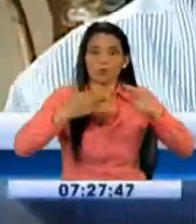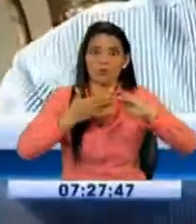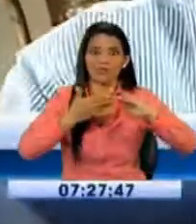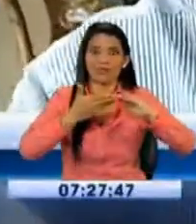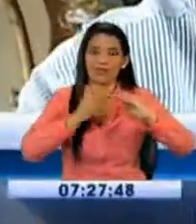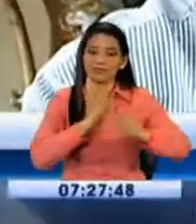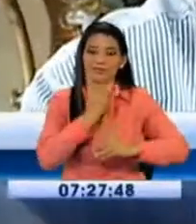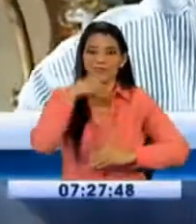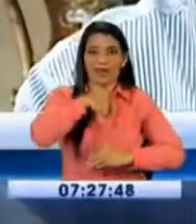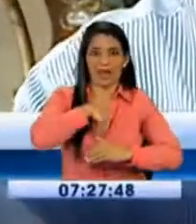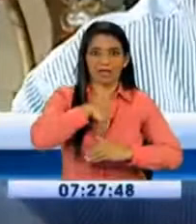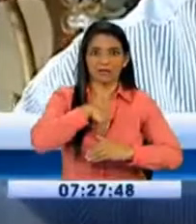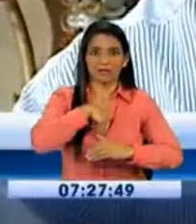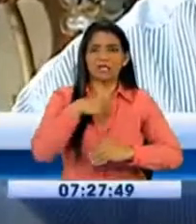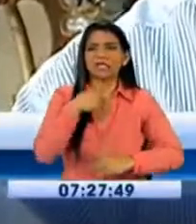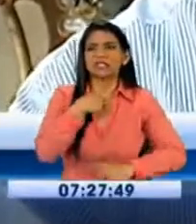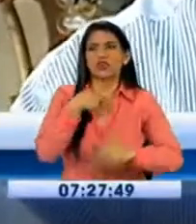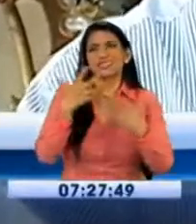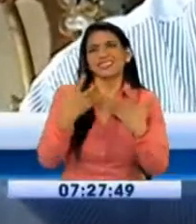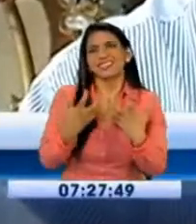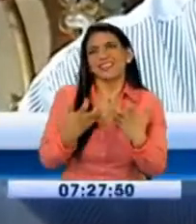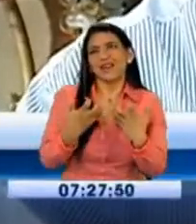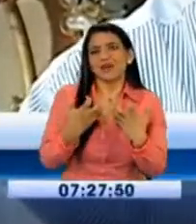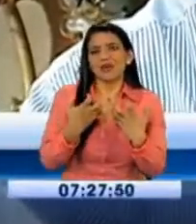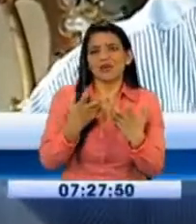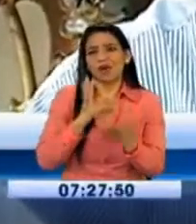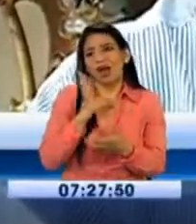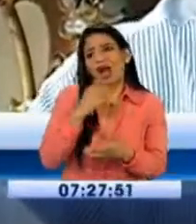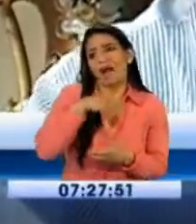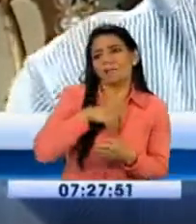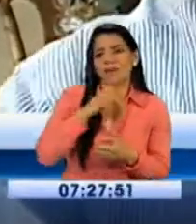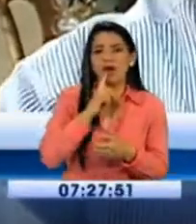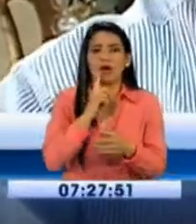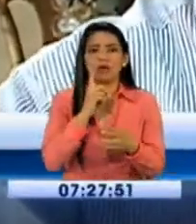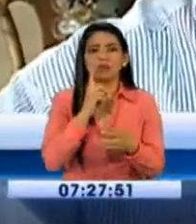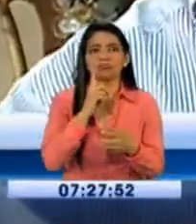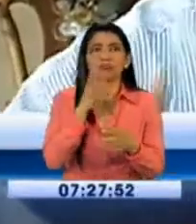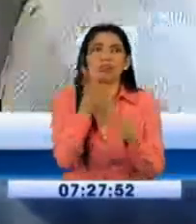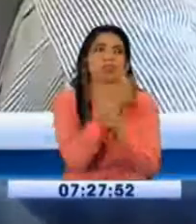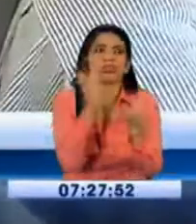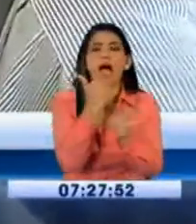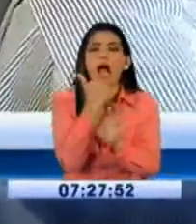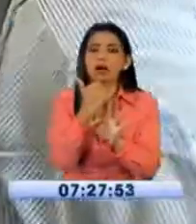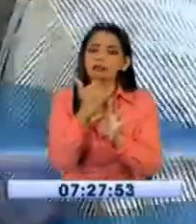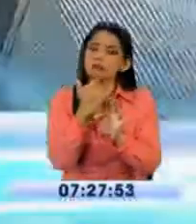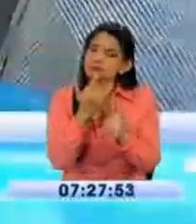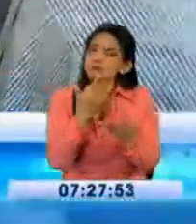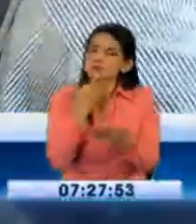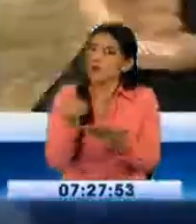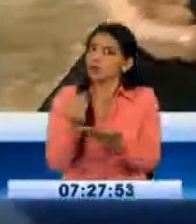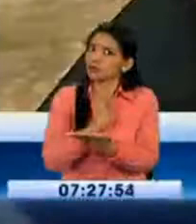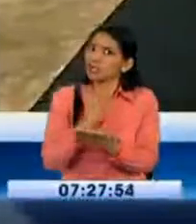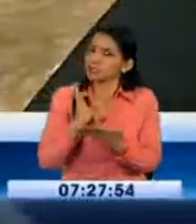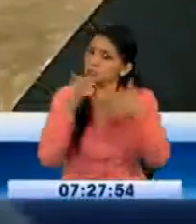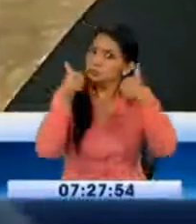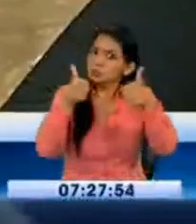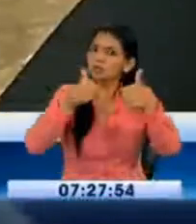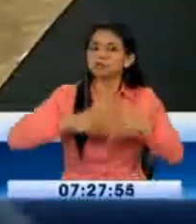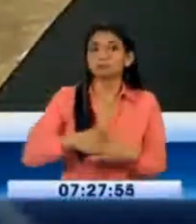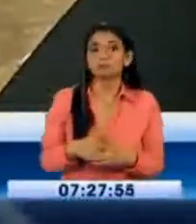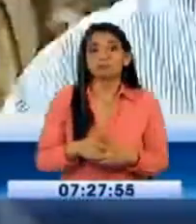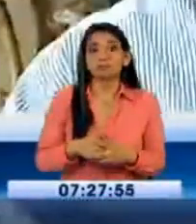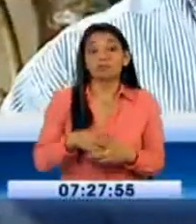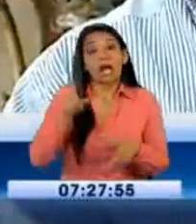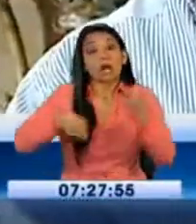trans utilicen esto como hacer un engaño con otros medios lo que podría ser para evadir la justicia